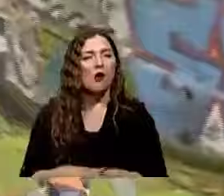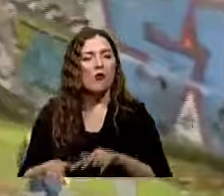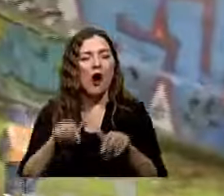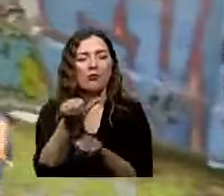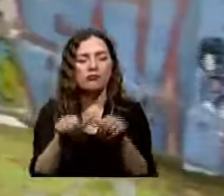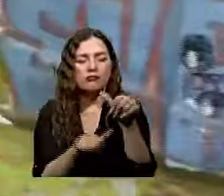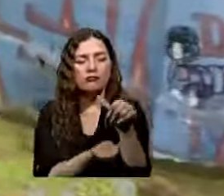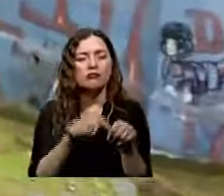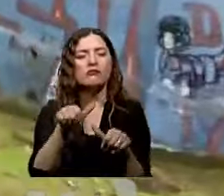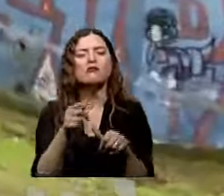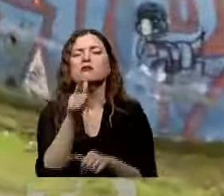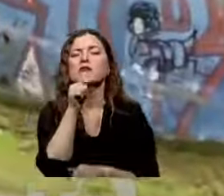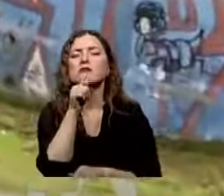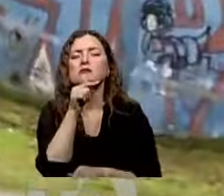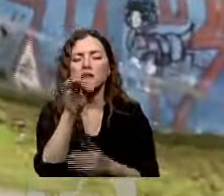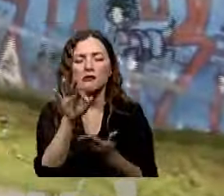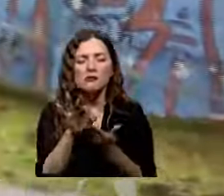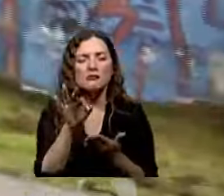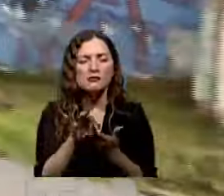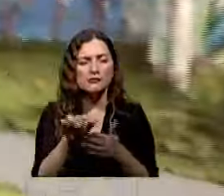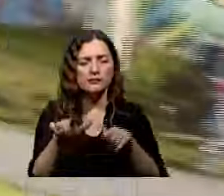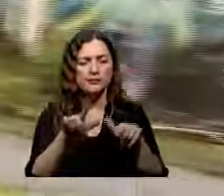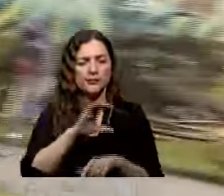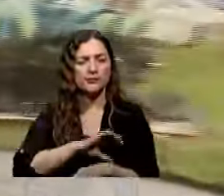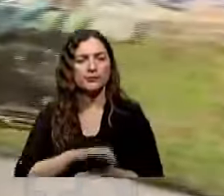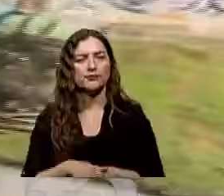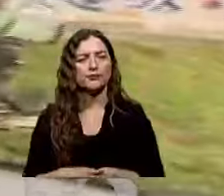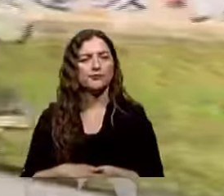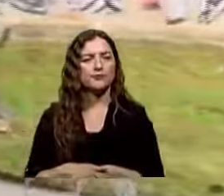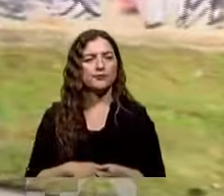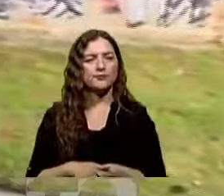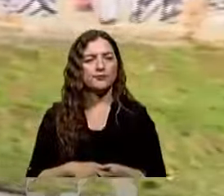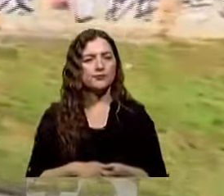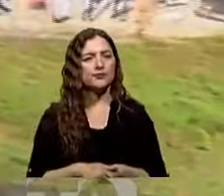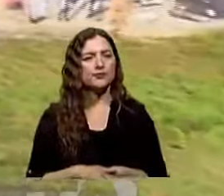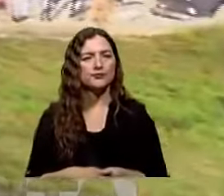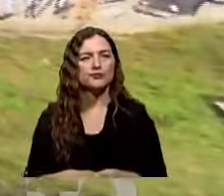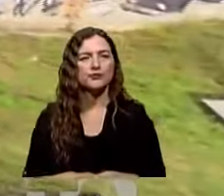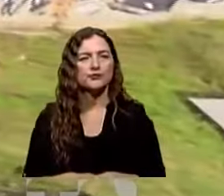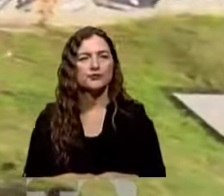administrado precisamente por la zonal de este lugar. Claro,